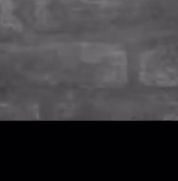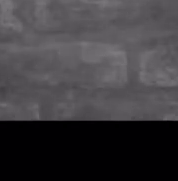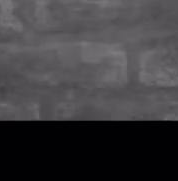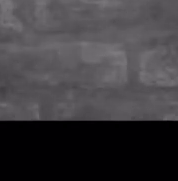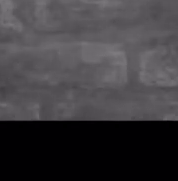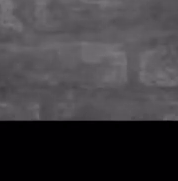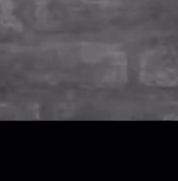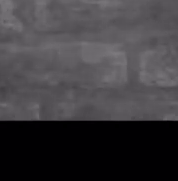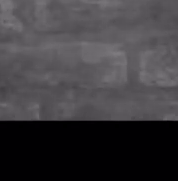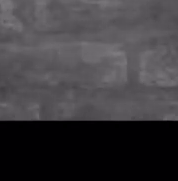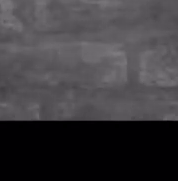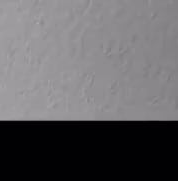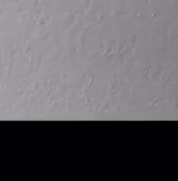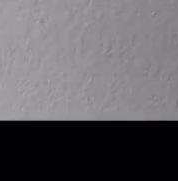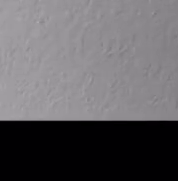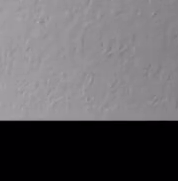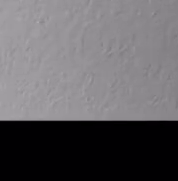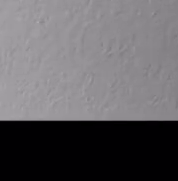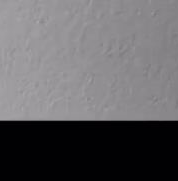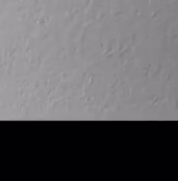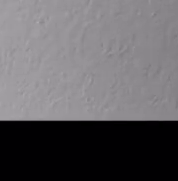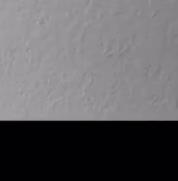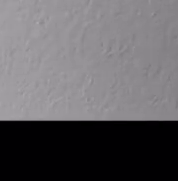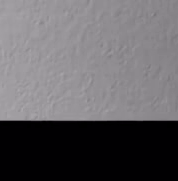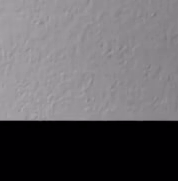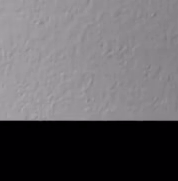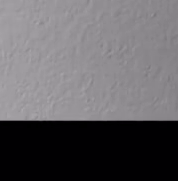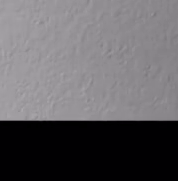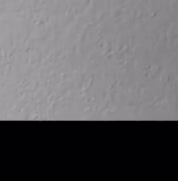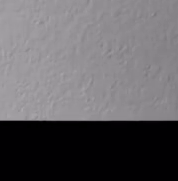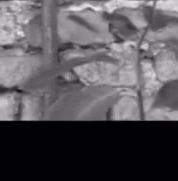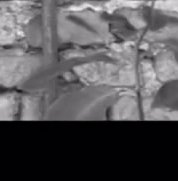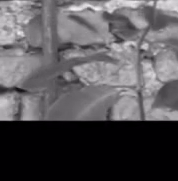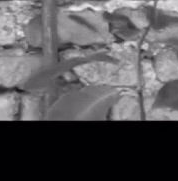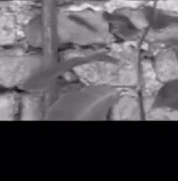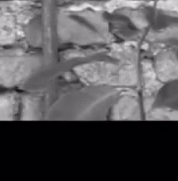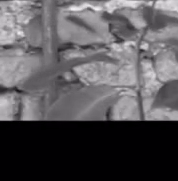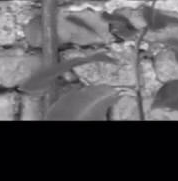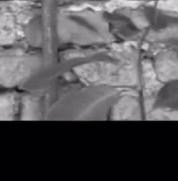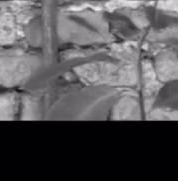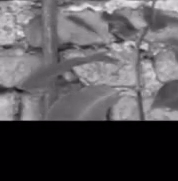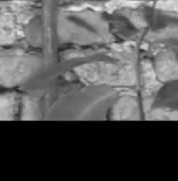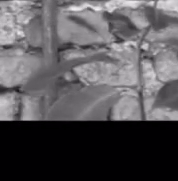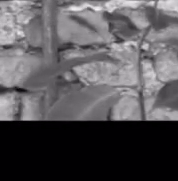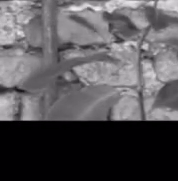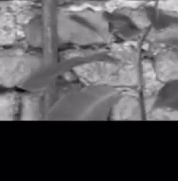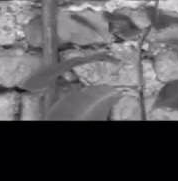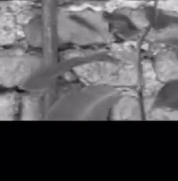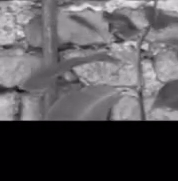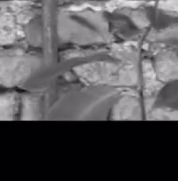milagro, y en el viento sur, soplando